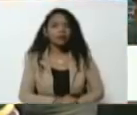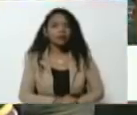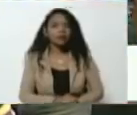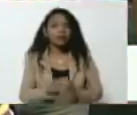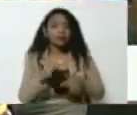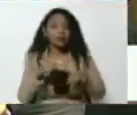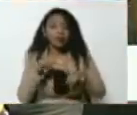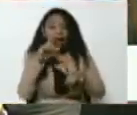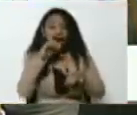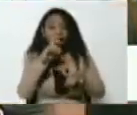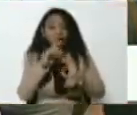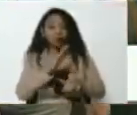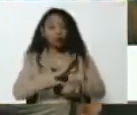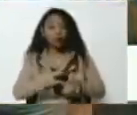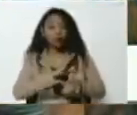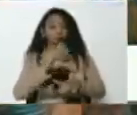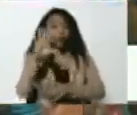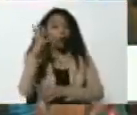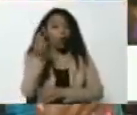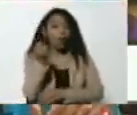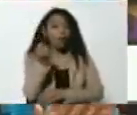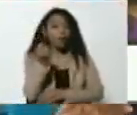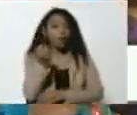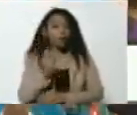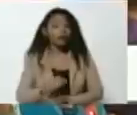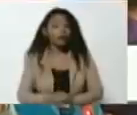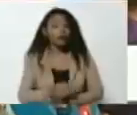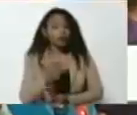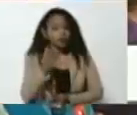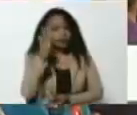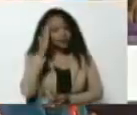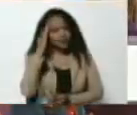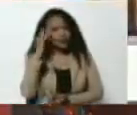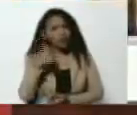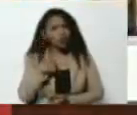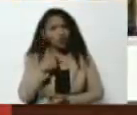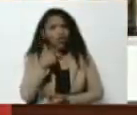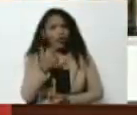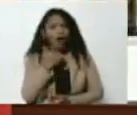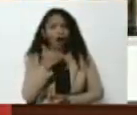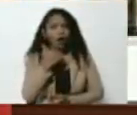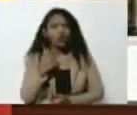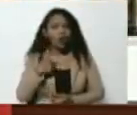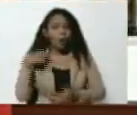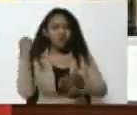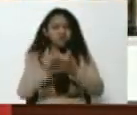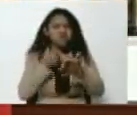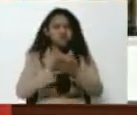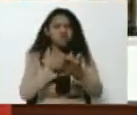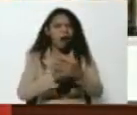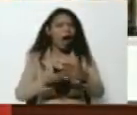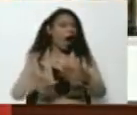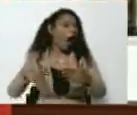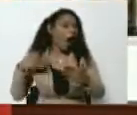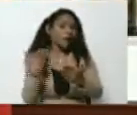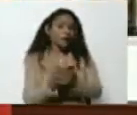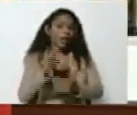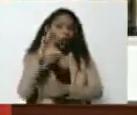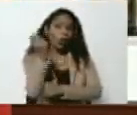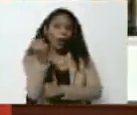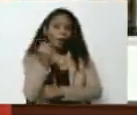Este año tenemos que lograrlo. Y ustedes saben que cuando yo digo algo me empeño hasta que lo